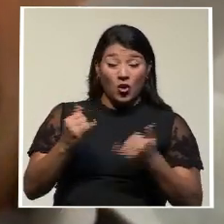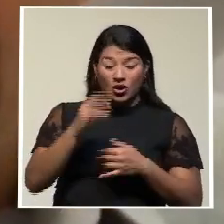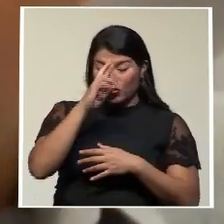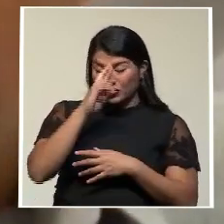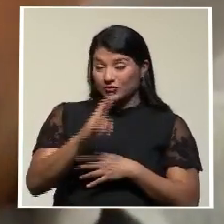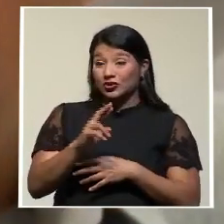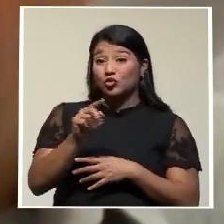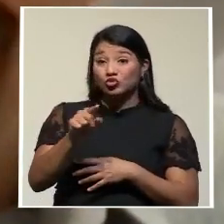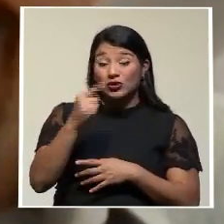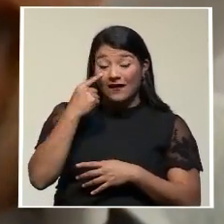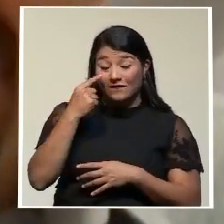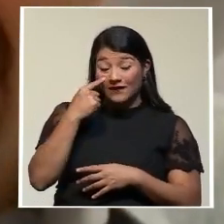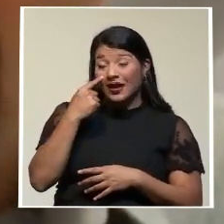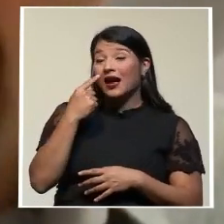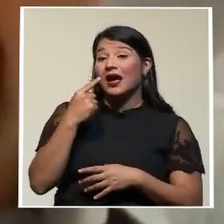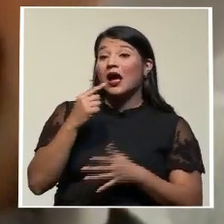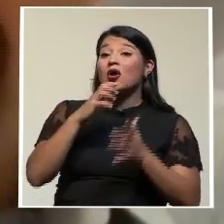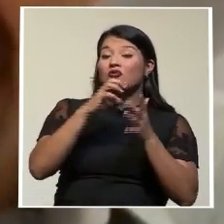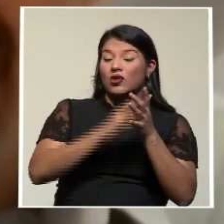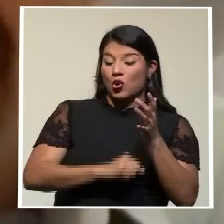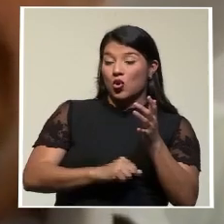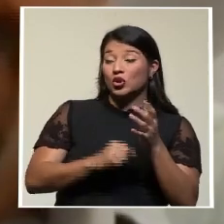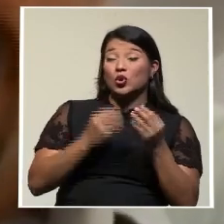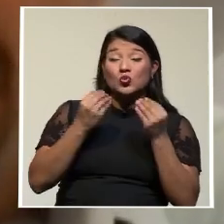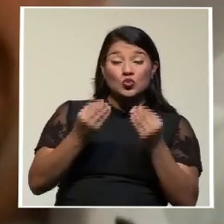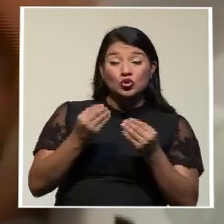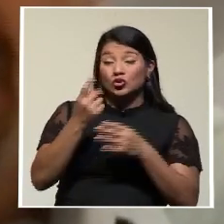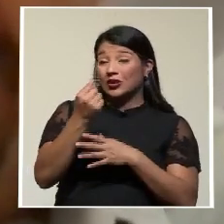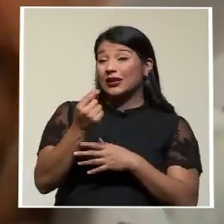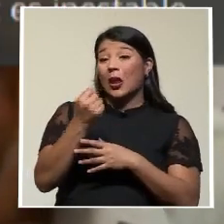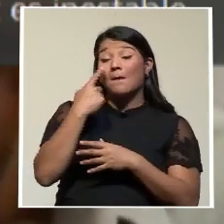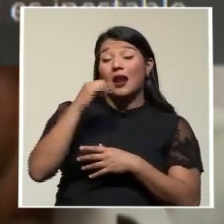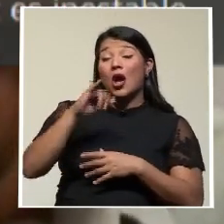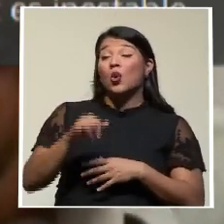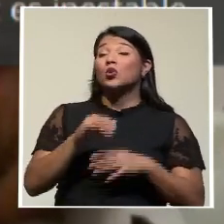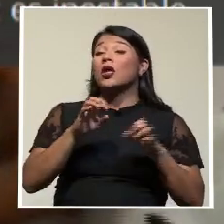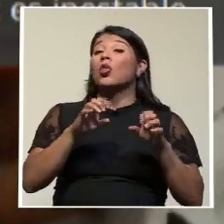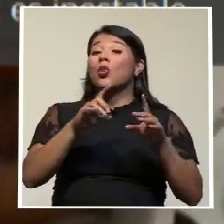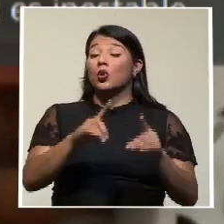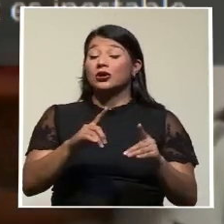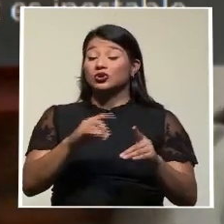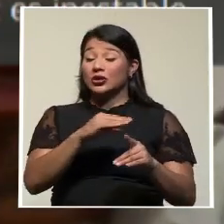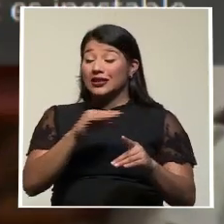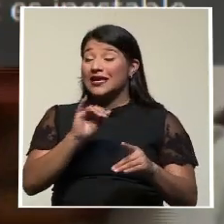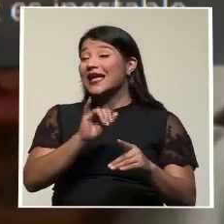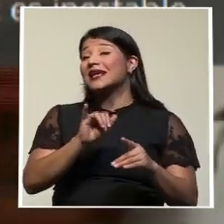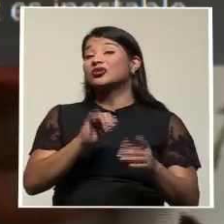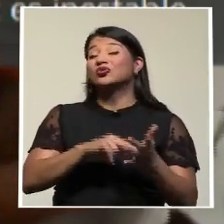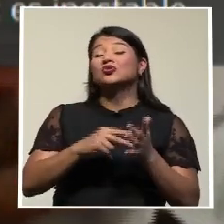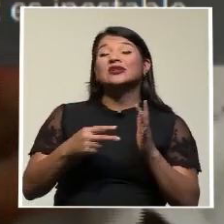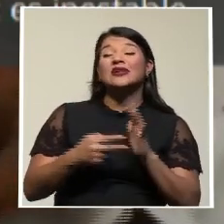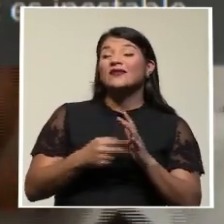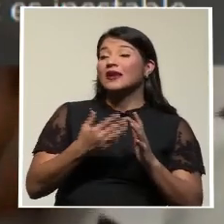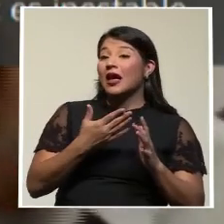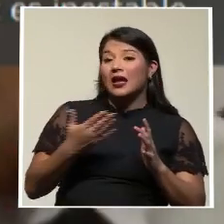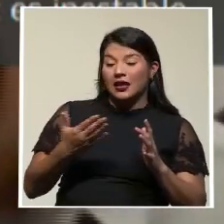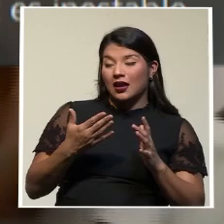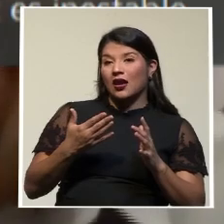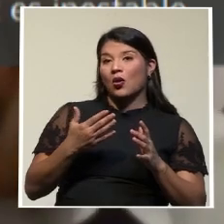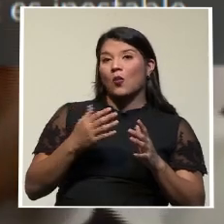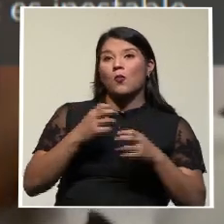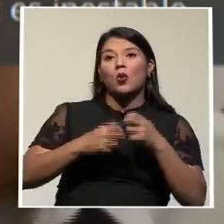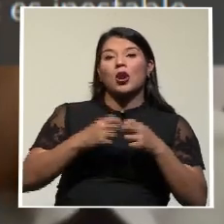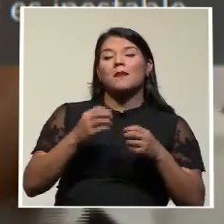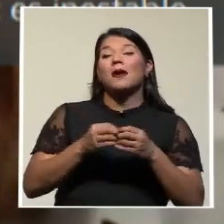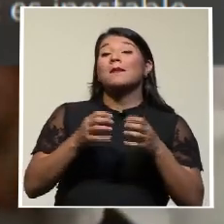usted, Ernesto, que no solo es que le están recortando miles de millones a las juntas de educación, y eso provoca a su vez un efecto bola de nieve,